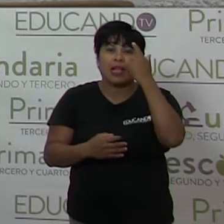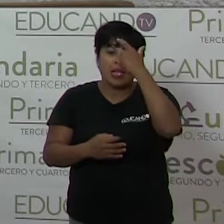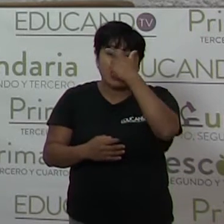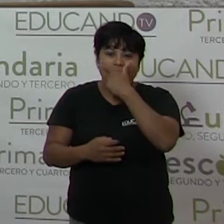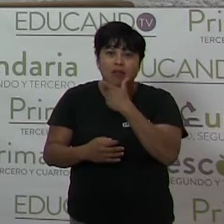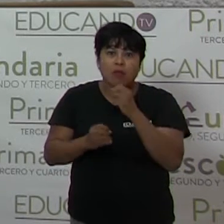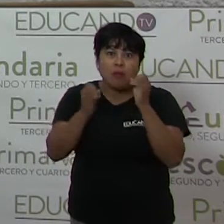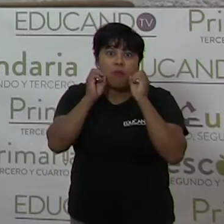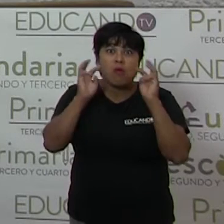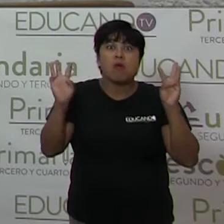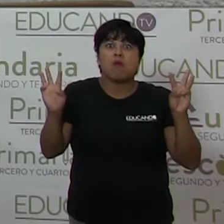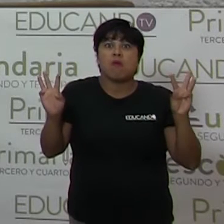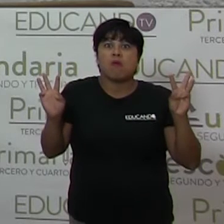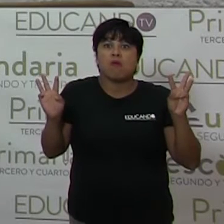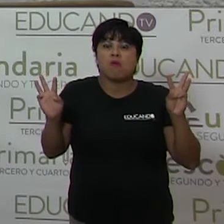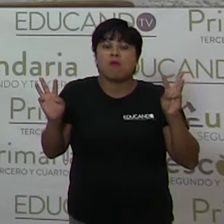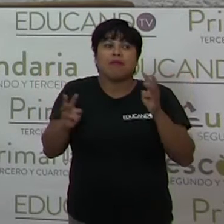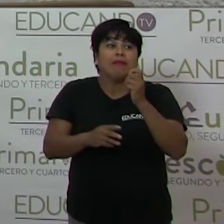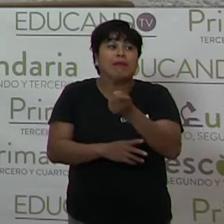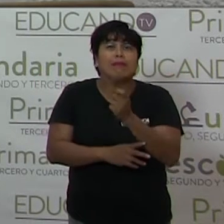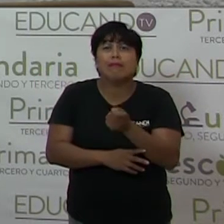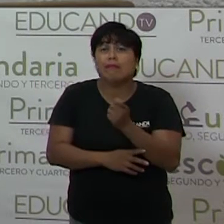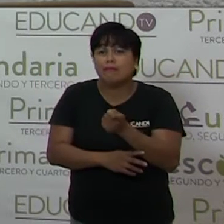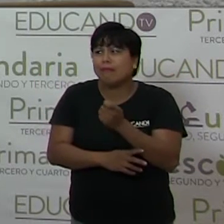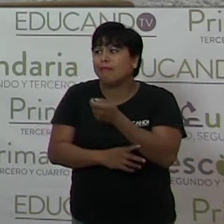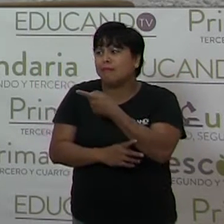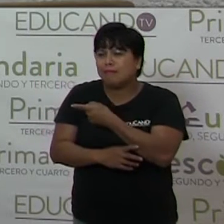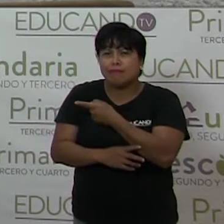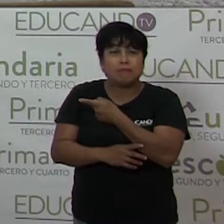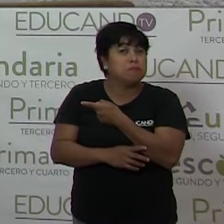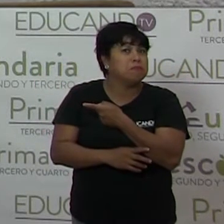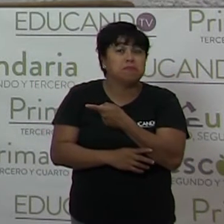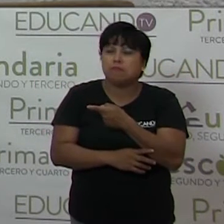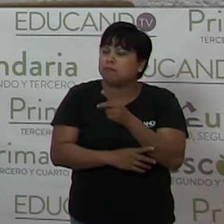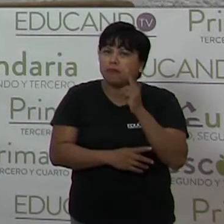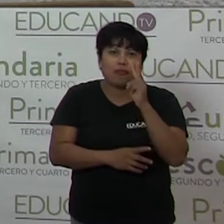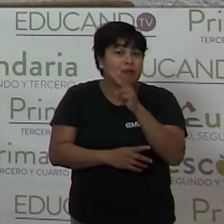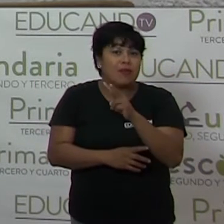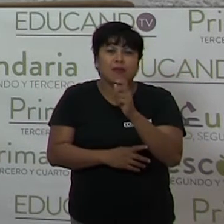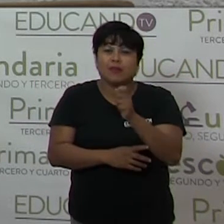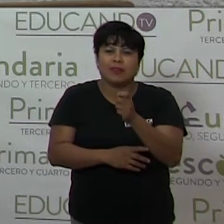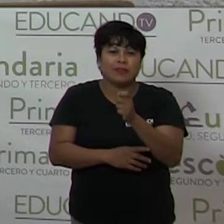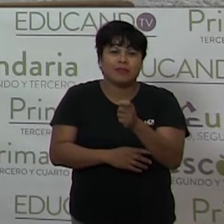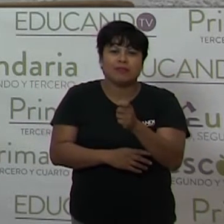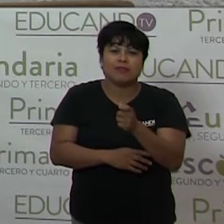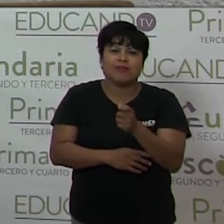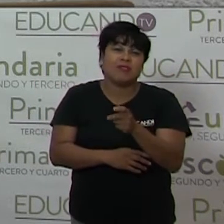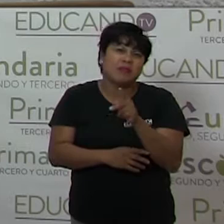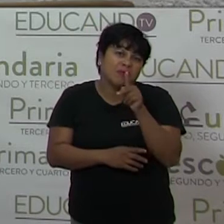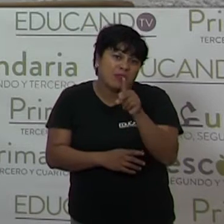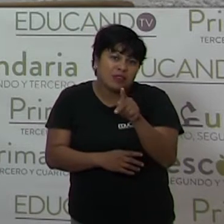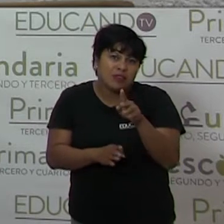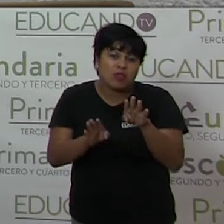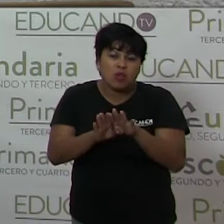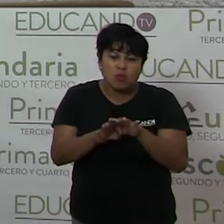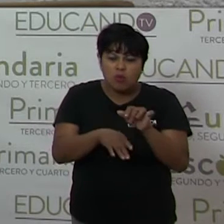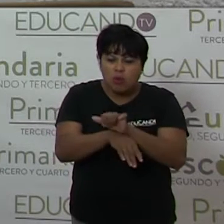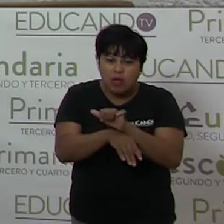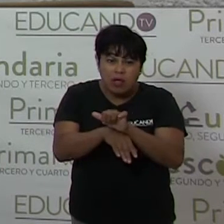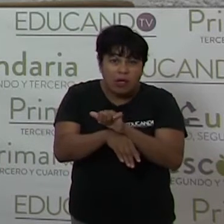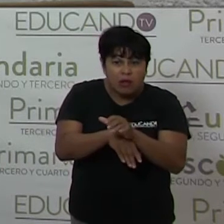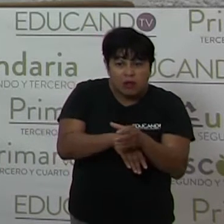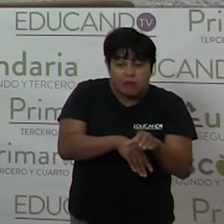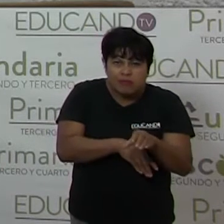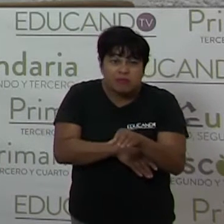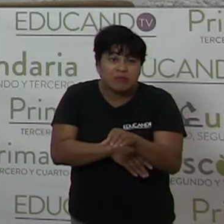tenemos cara de word que es esto ahora si no lo encuentro forma pareciera como un coche